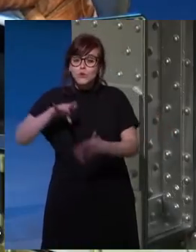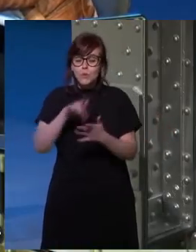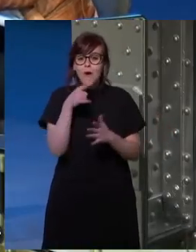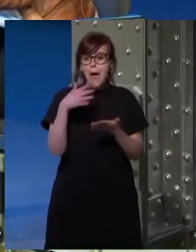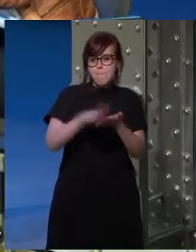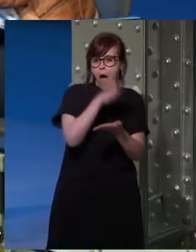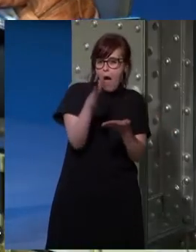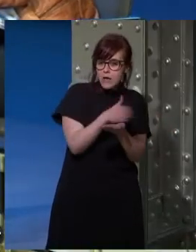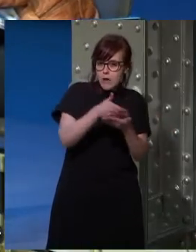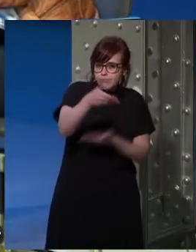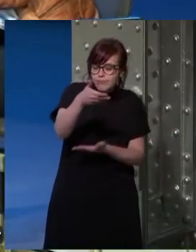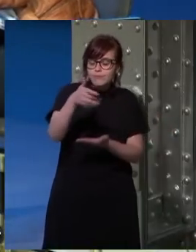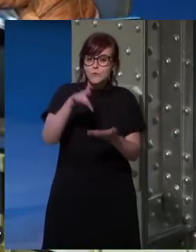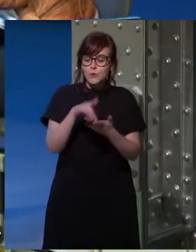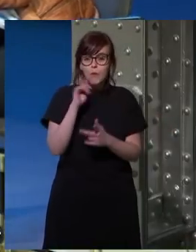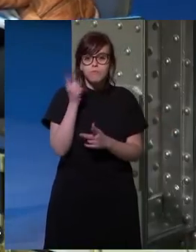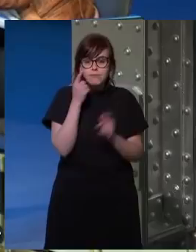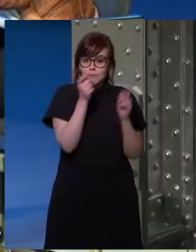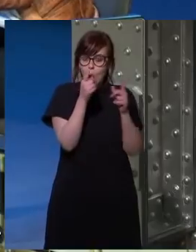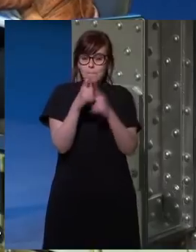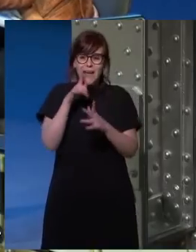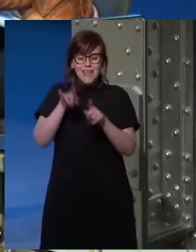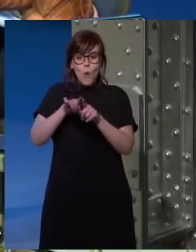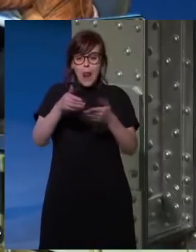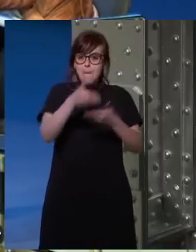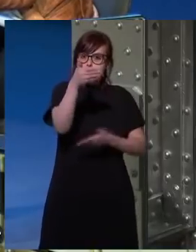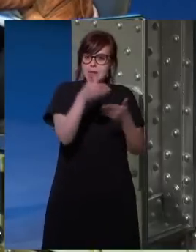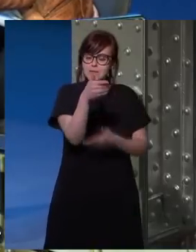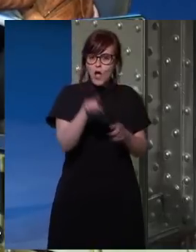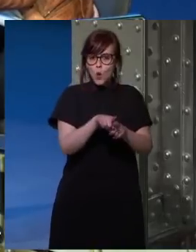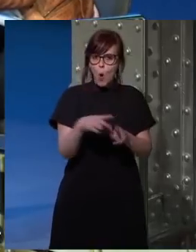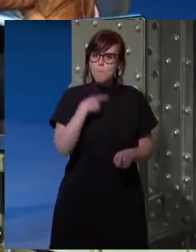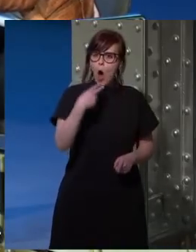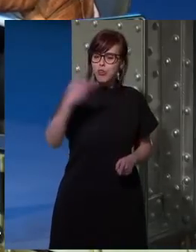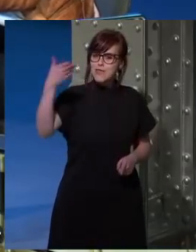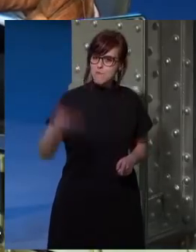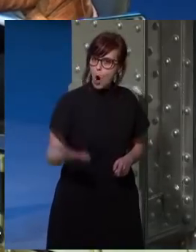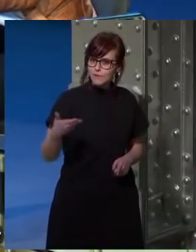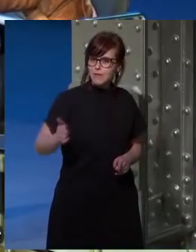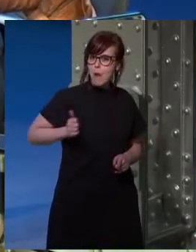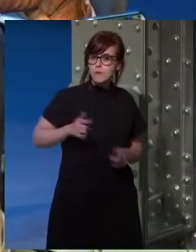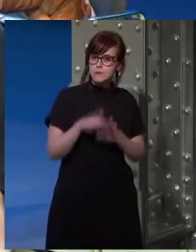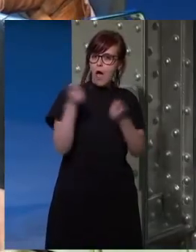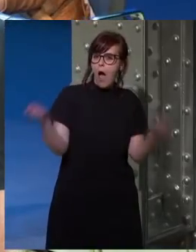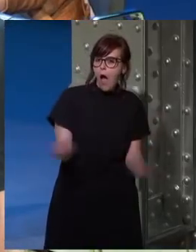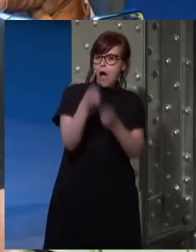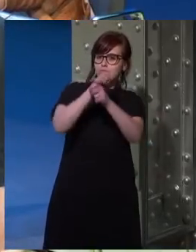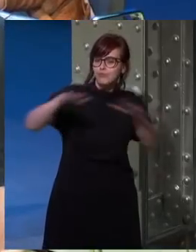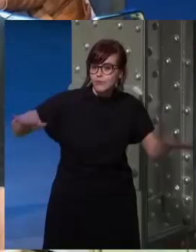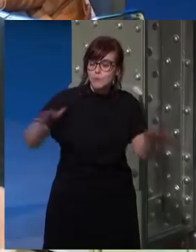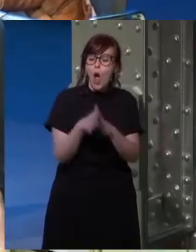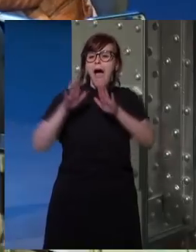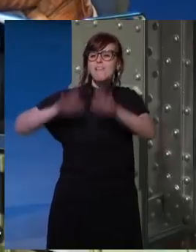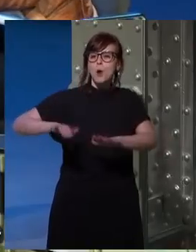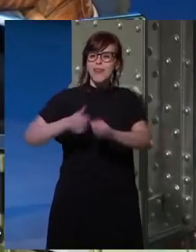sus páginas, se dio cuenta de que realmente la prensa era un altavoz importantísimo y que podía hacer campaña, y lo hizo a favor del